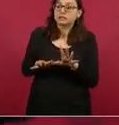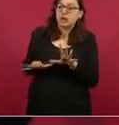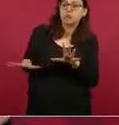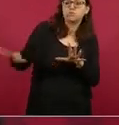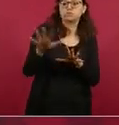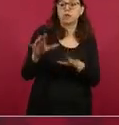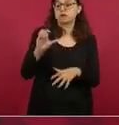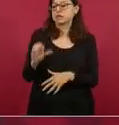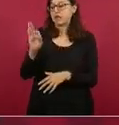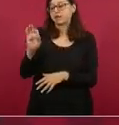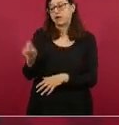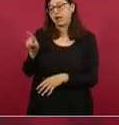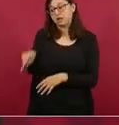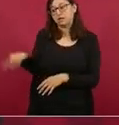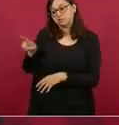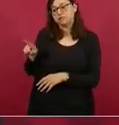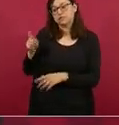las tarifas.